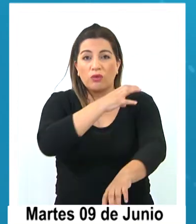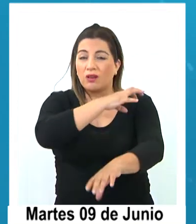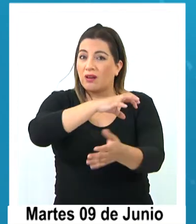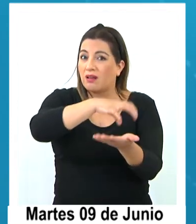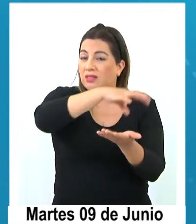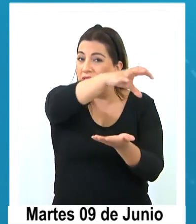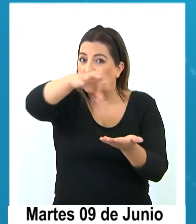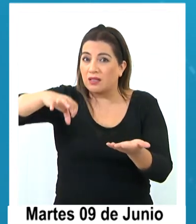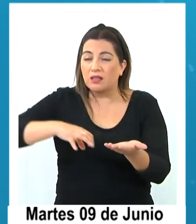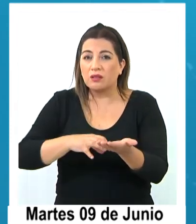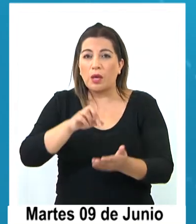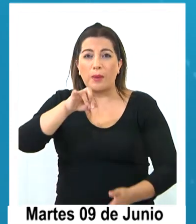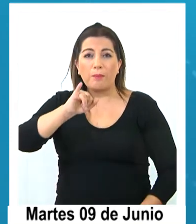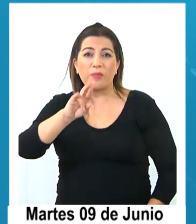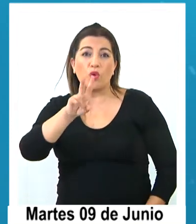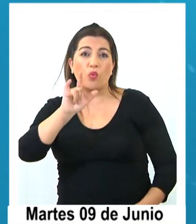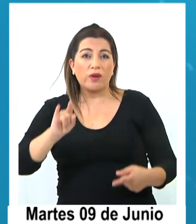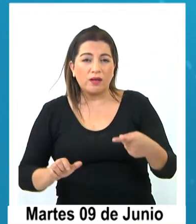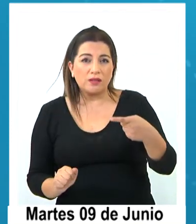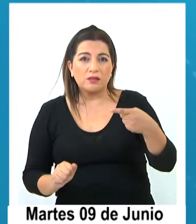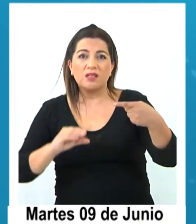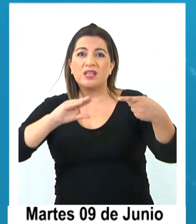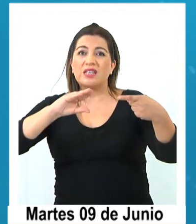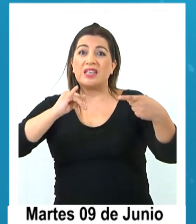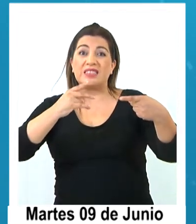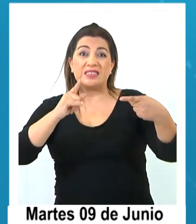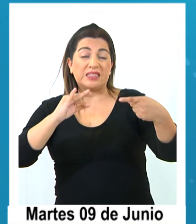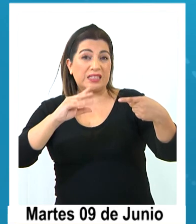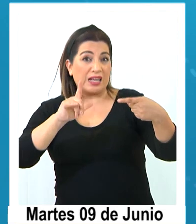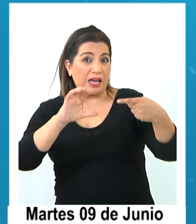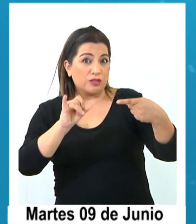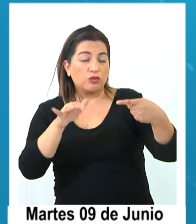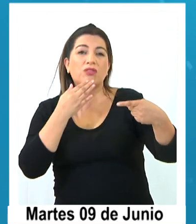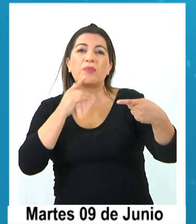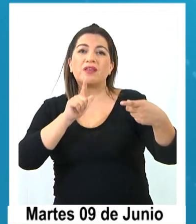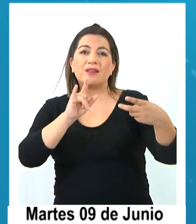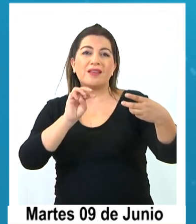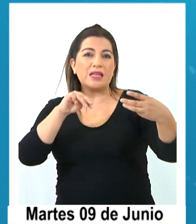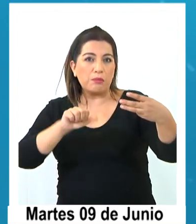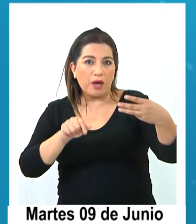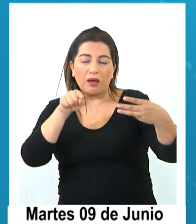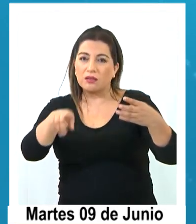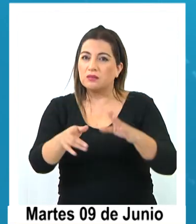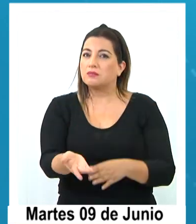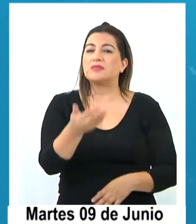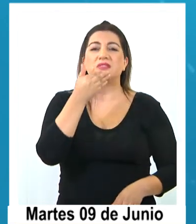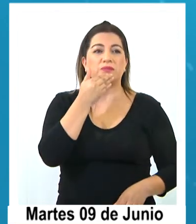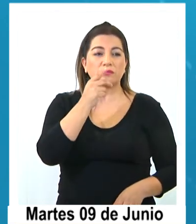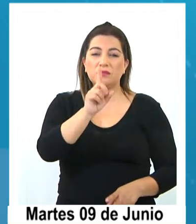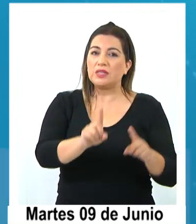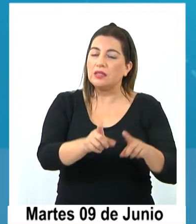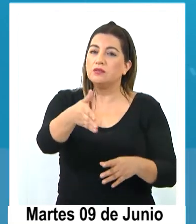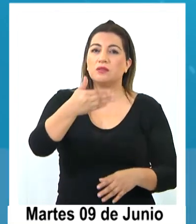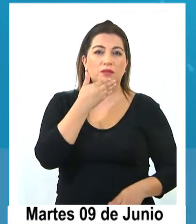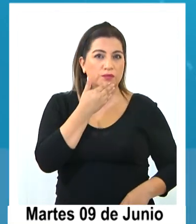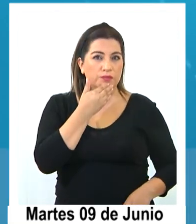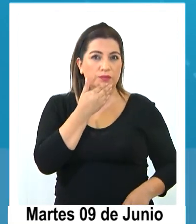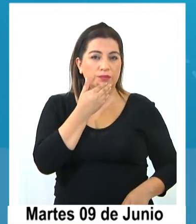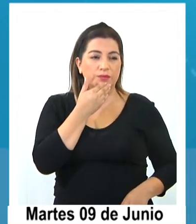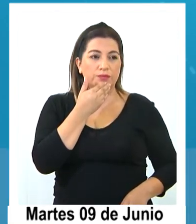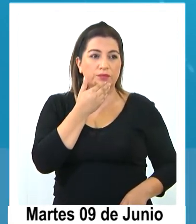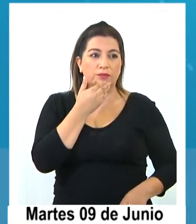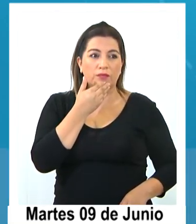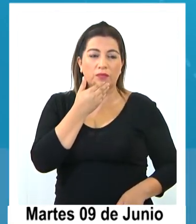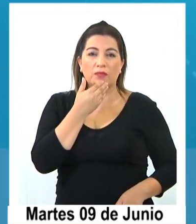algunas regiones está complicada, en Piura, en Chiclayo y en Lima. La Villa Panamericana, que sirvió para